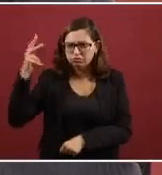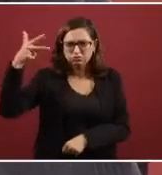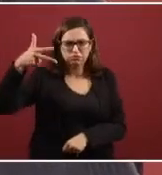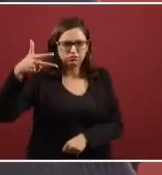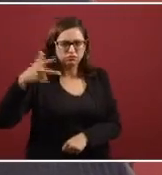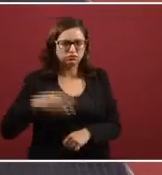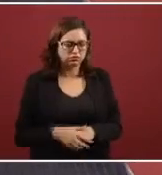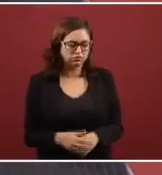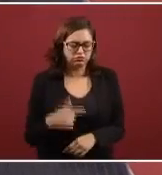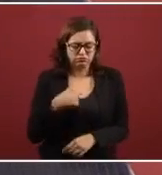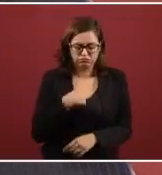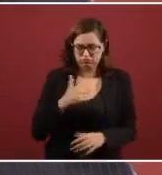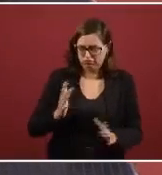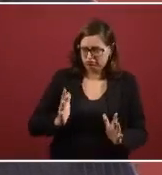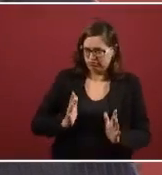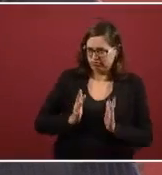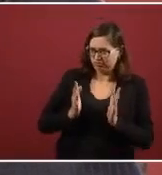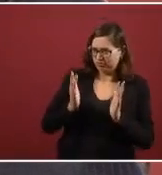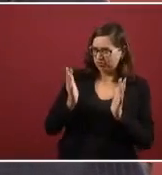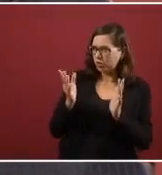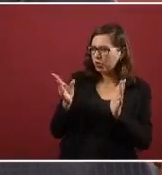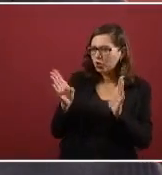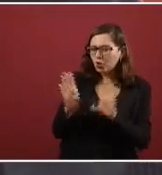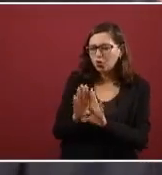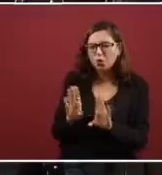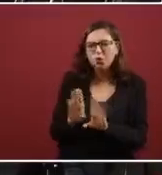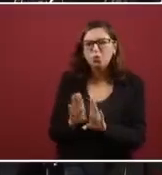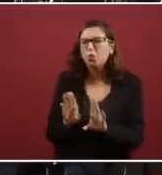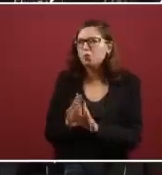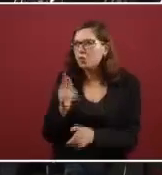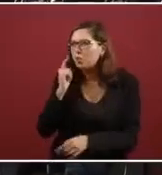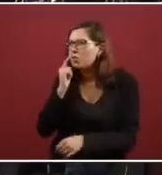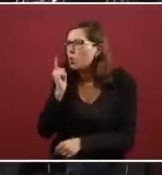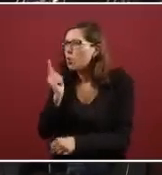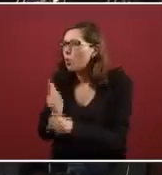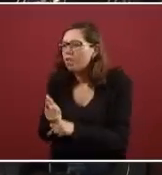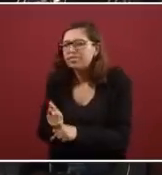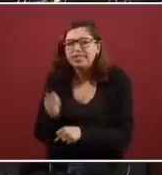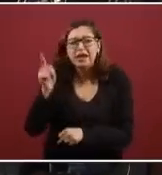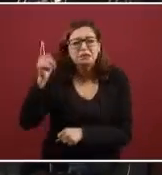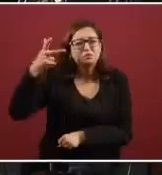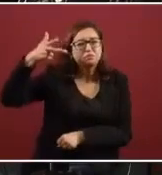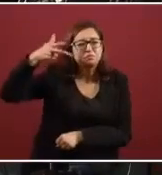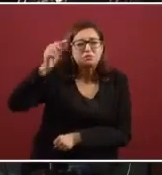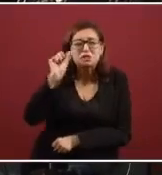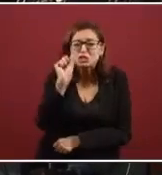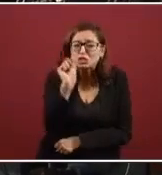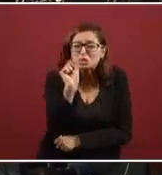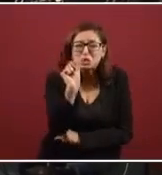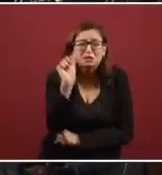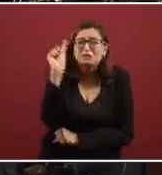muy pequeñito, a ver si no está alguien de la ayudantía.